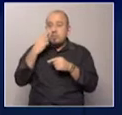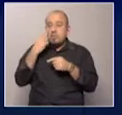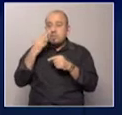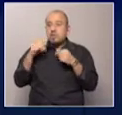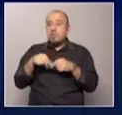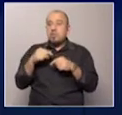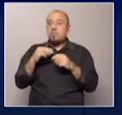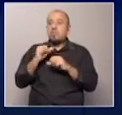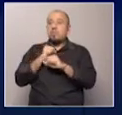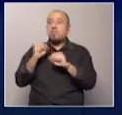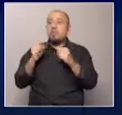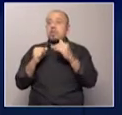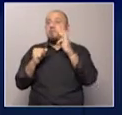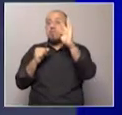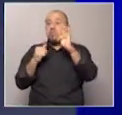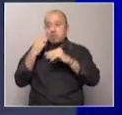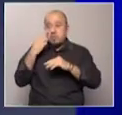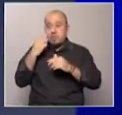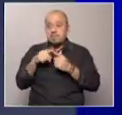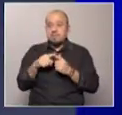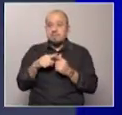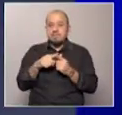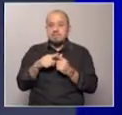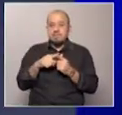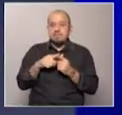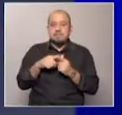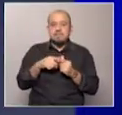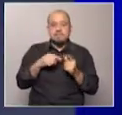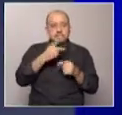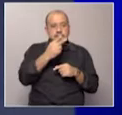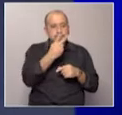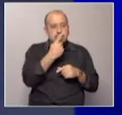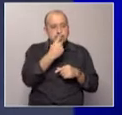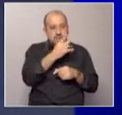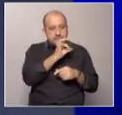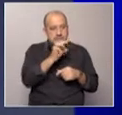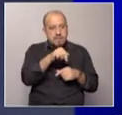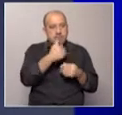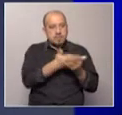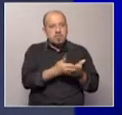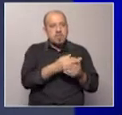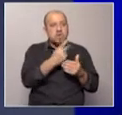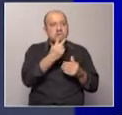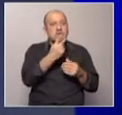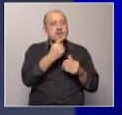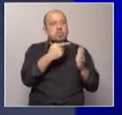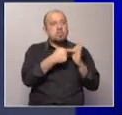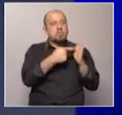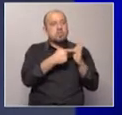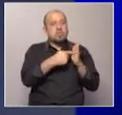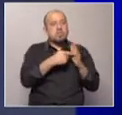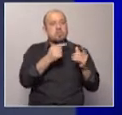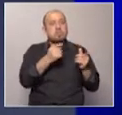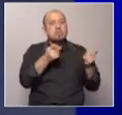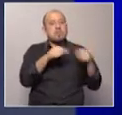pues en grande por leer usted presentó ella para el 2020 una propuesta con 21 puntos ejes de trabajo para avanzar en una